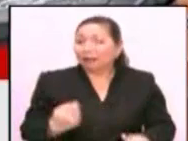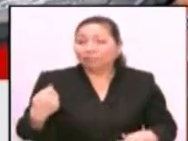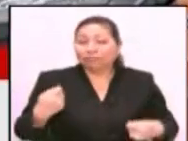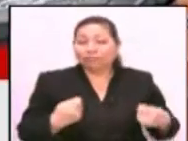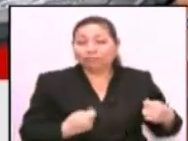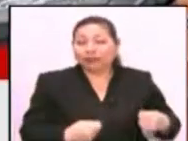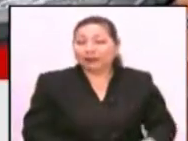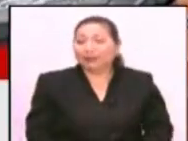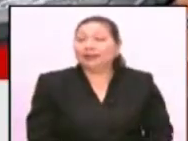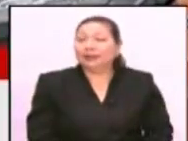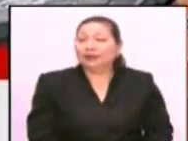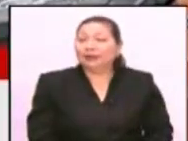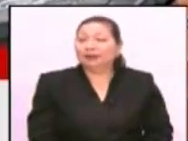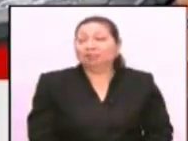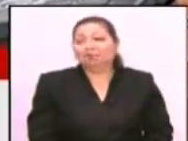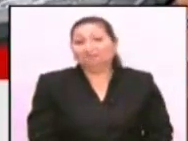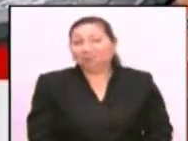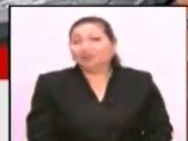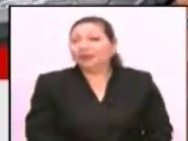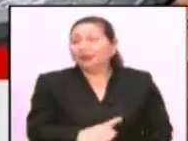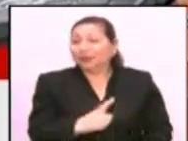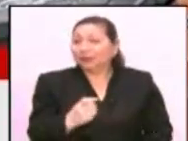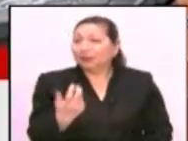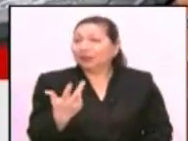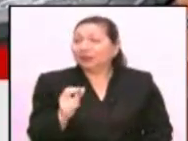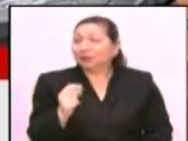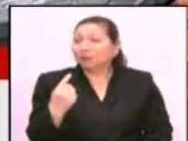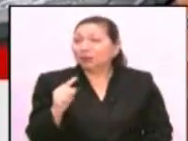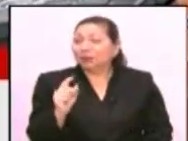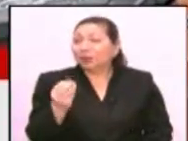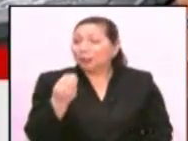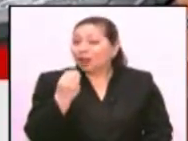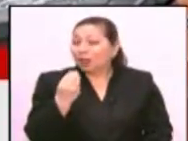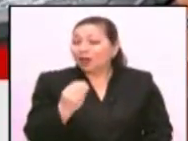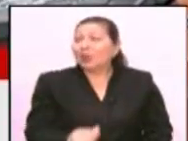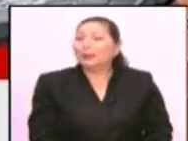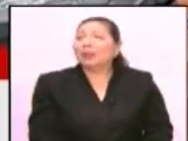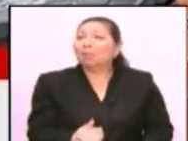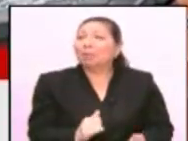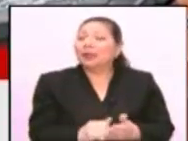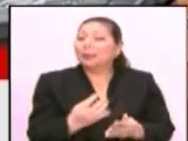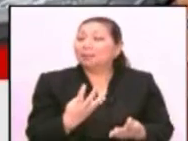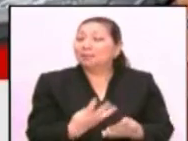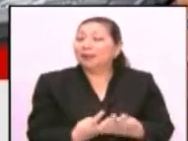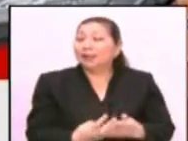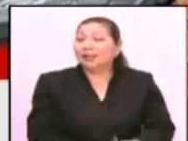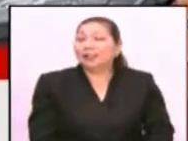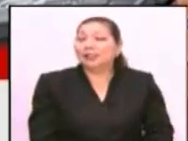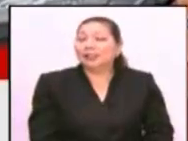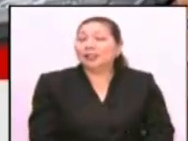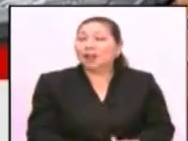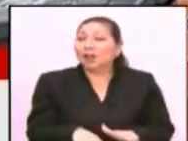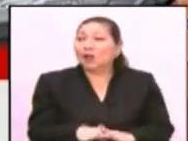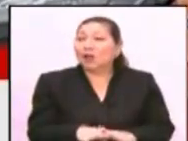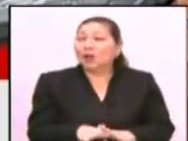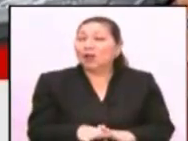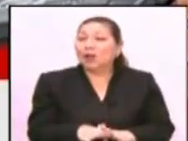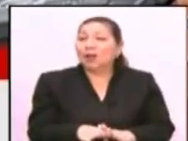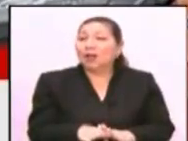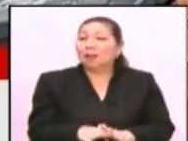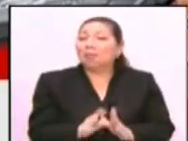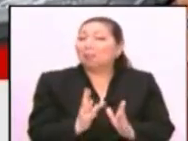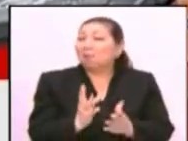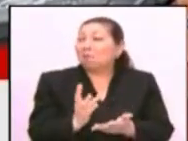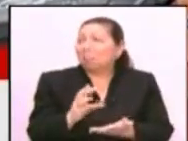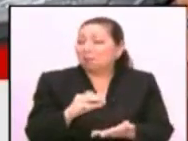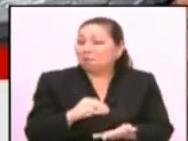invierte aproximadamente 130 millones de soles en alimentos para penales, incluso con una